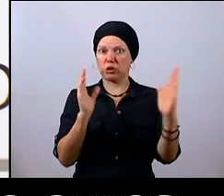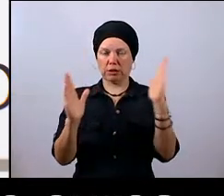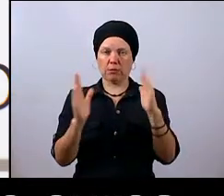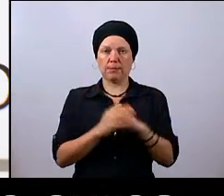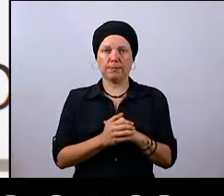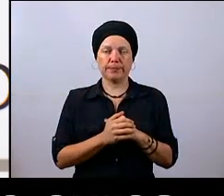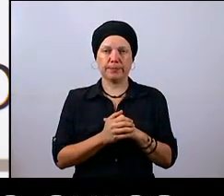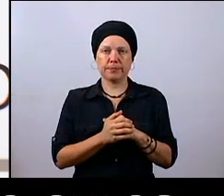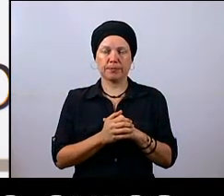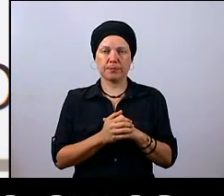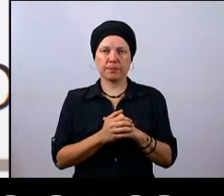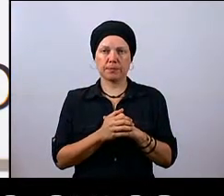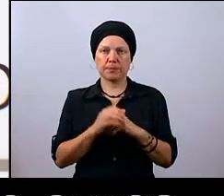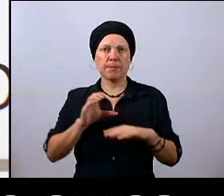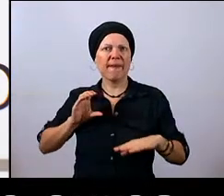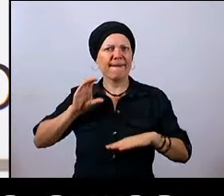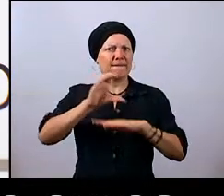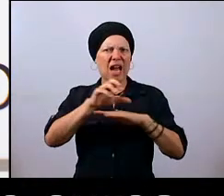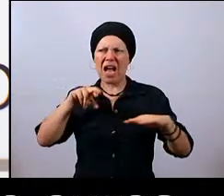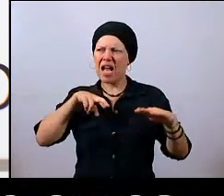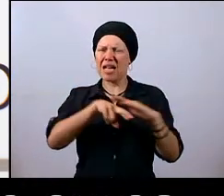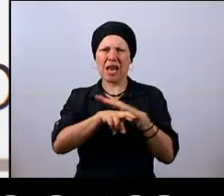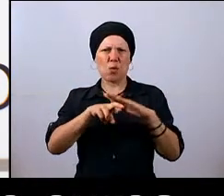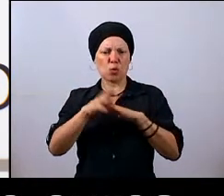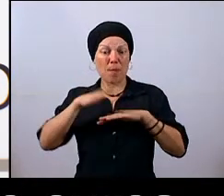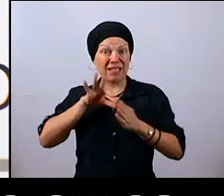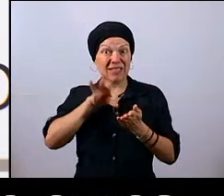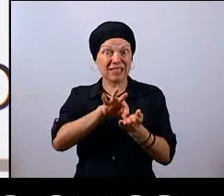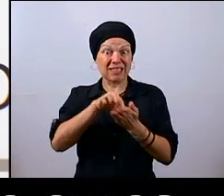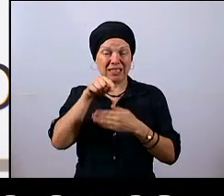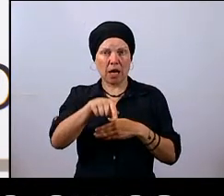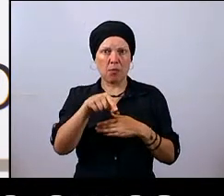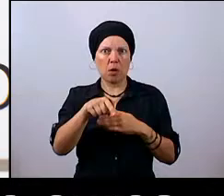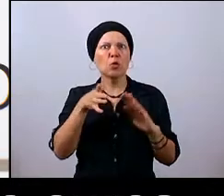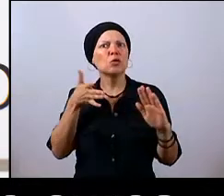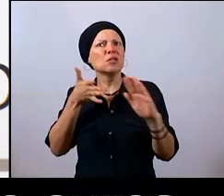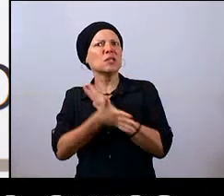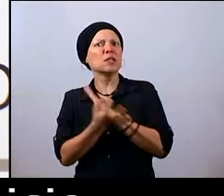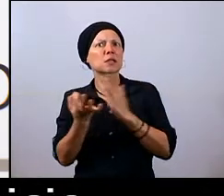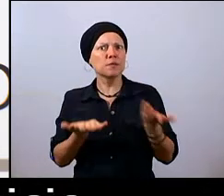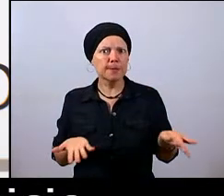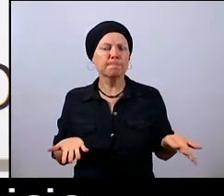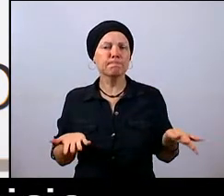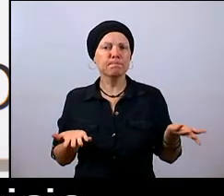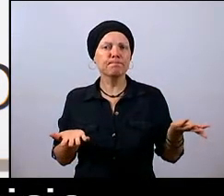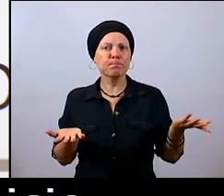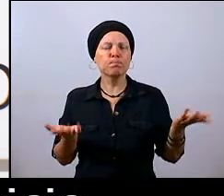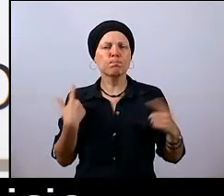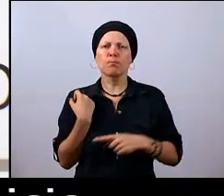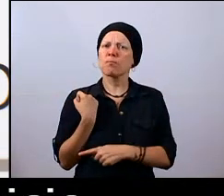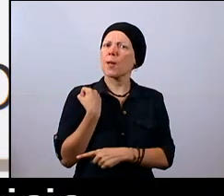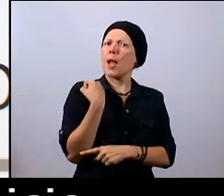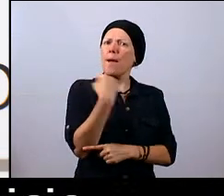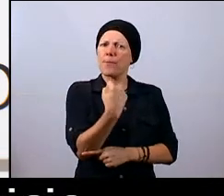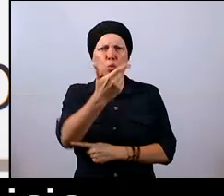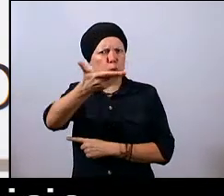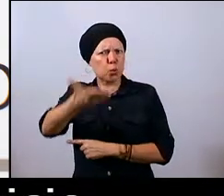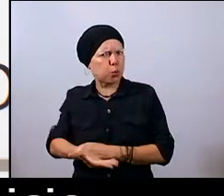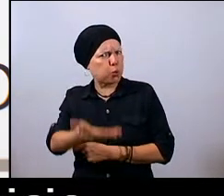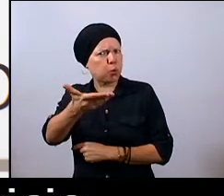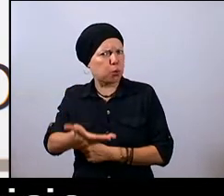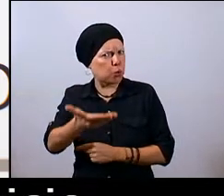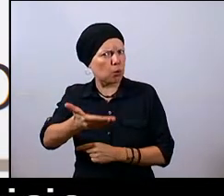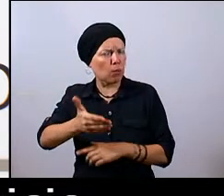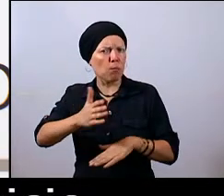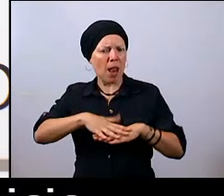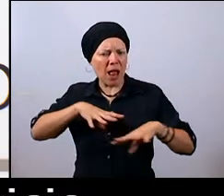La mayor dotación de recursos para este servicio supone, por lo tanto, un respaldo muy importante a